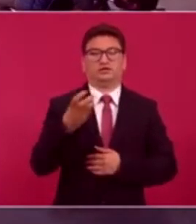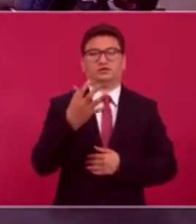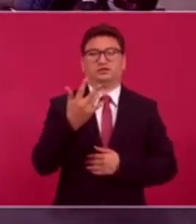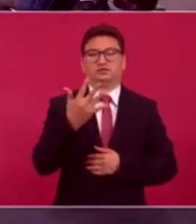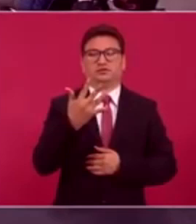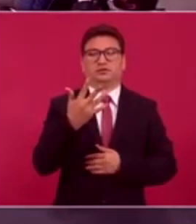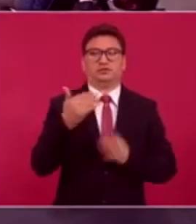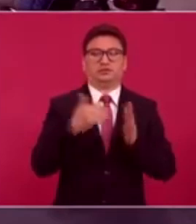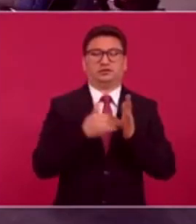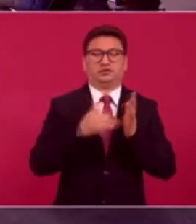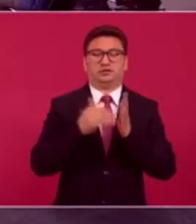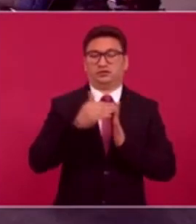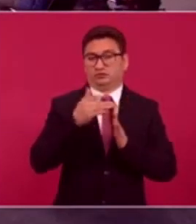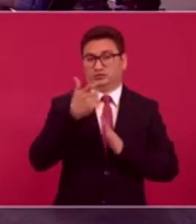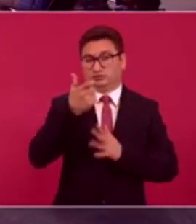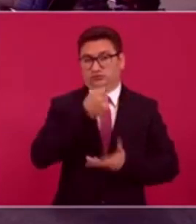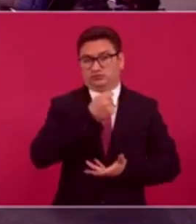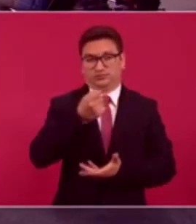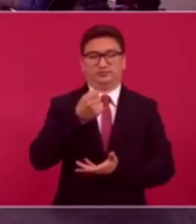350 mil millones de pesos.